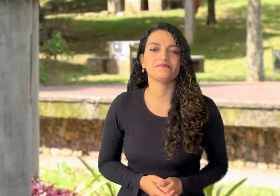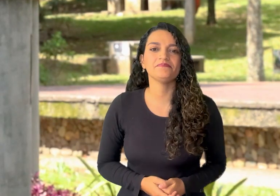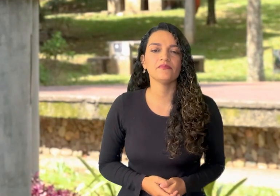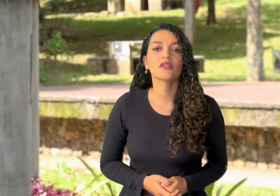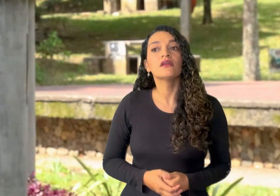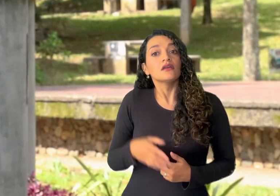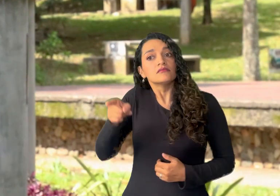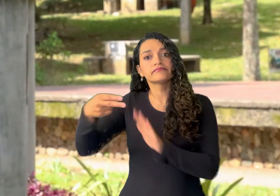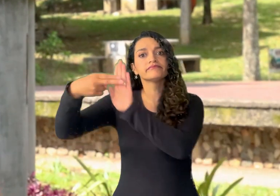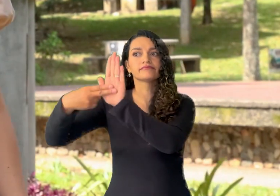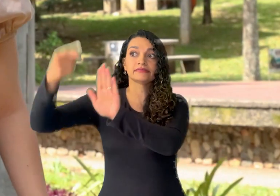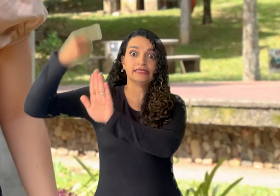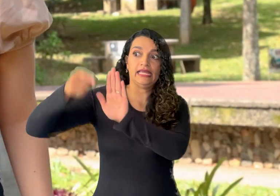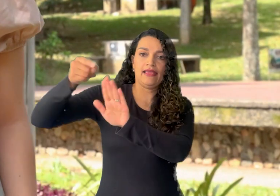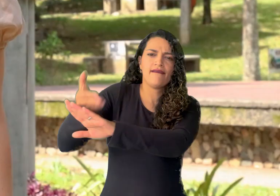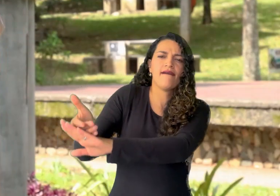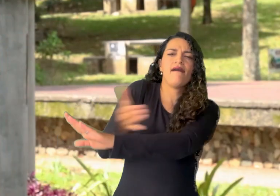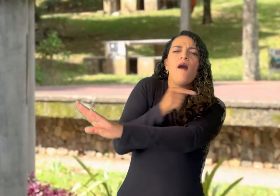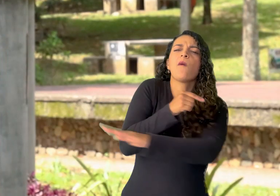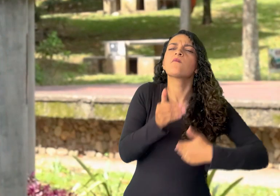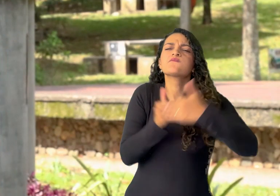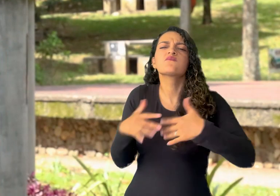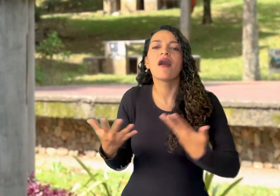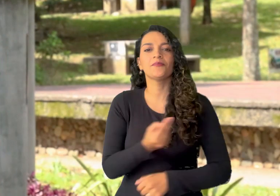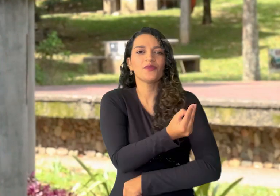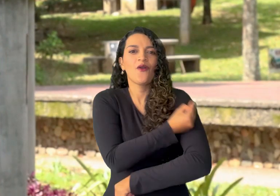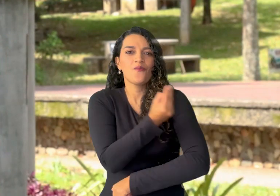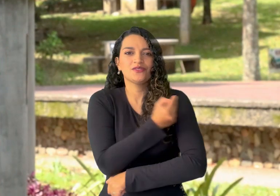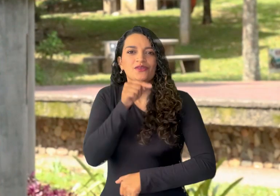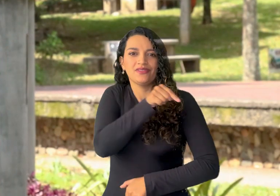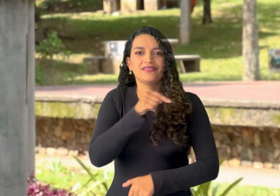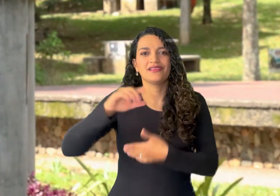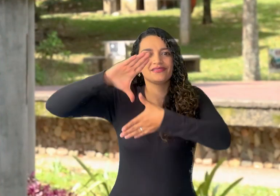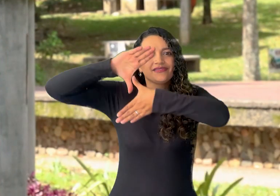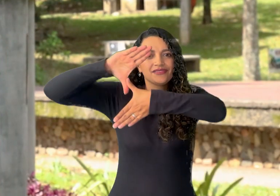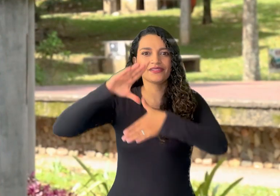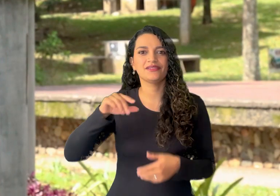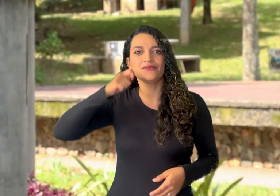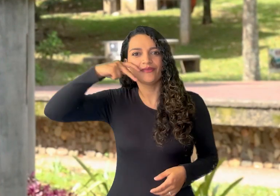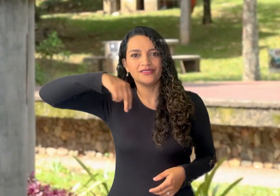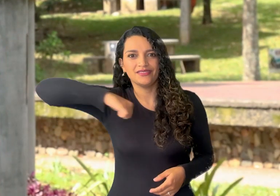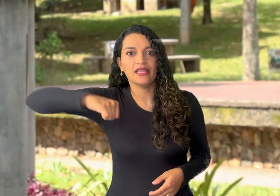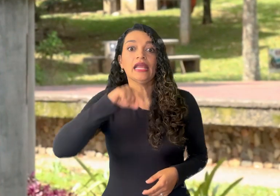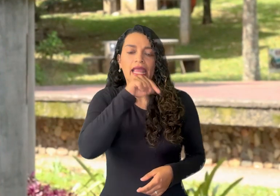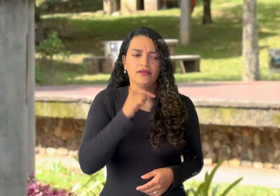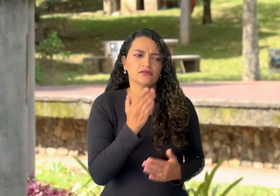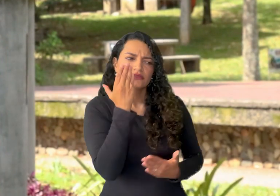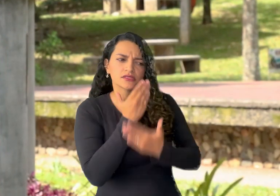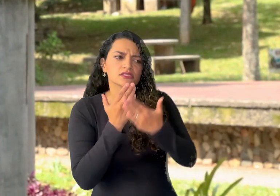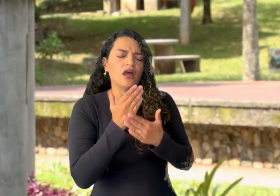Ateortúa Redondo. De acuerdo con los antecedentes de la sentencia, el proceso inicia con la demanda formulada por la